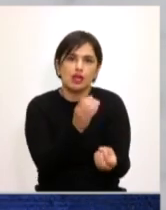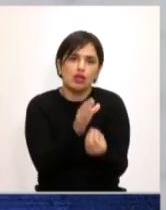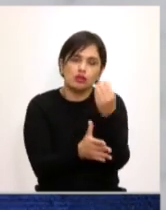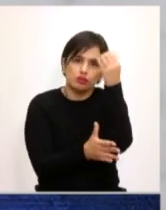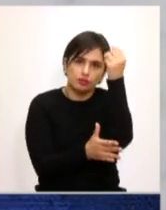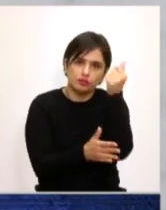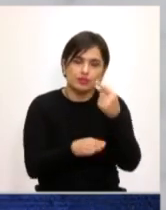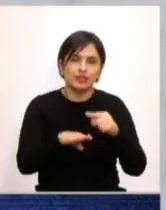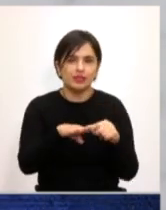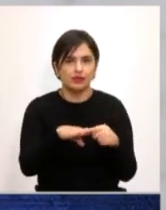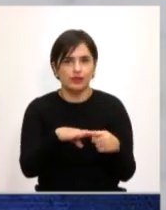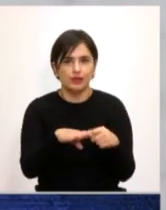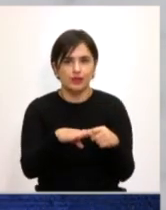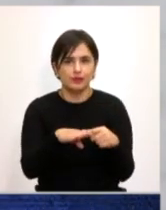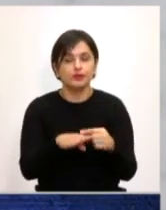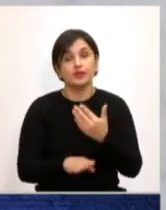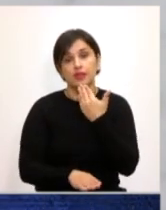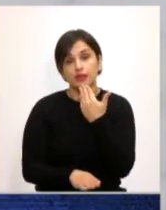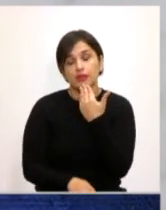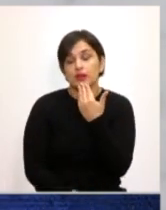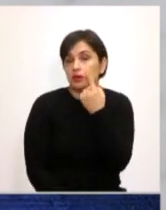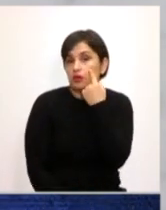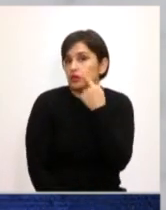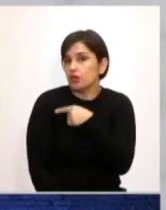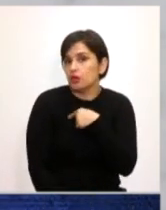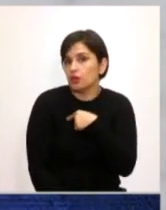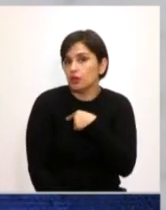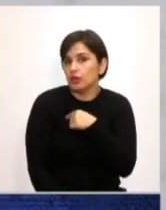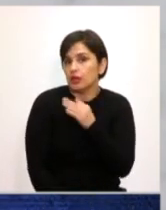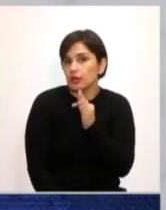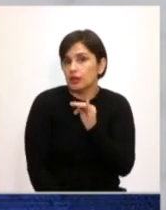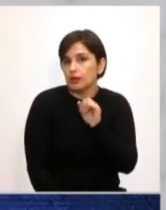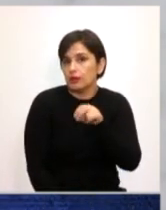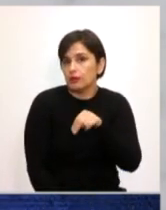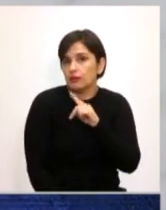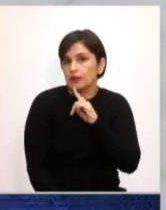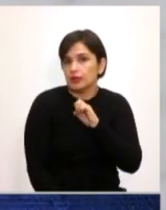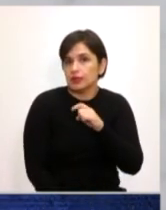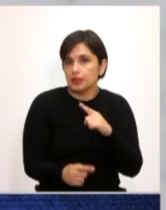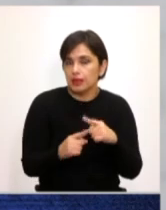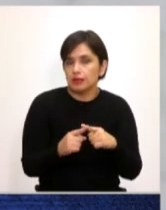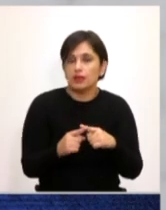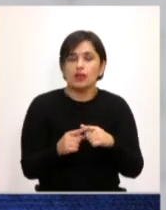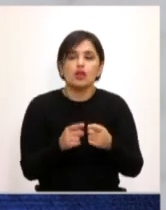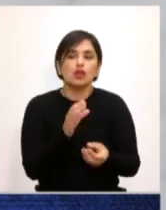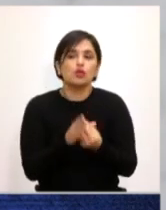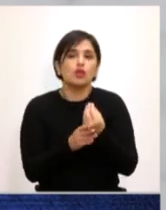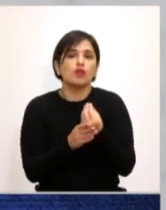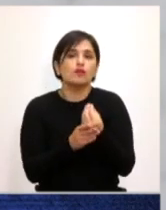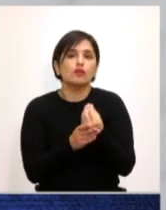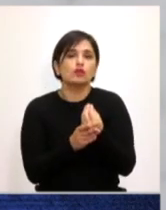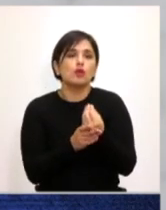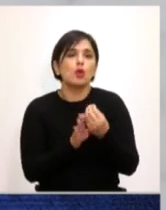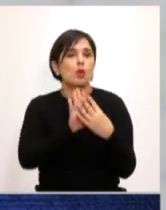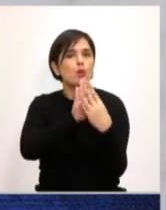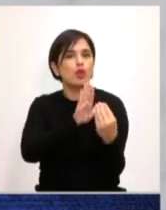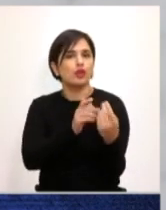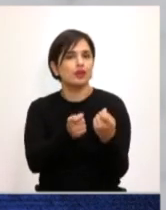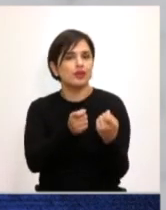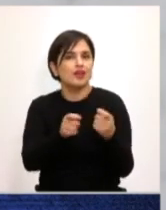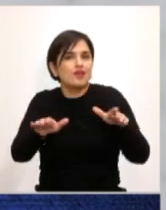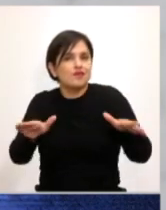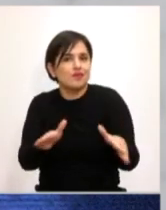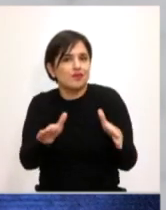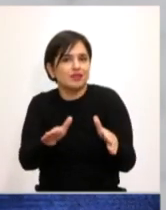la tecnología, también conocida como Ley FinTech, una norma que regula nuevos modelos de negocios, fomentando